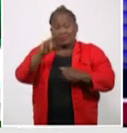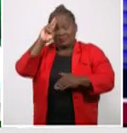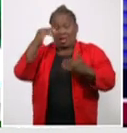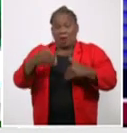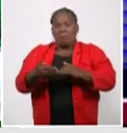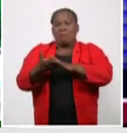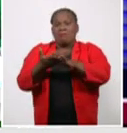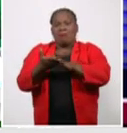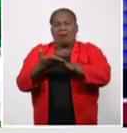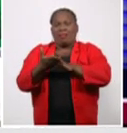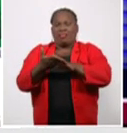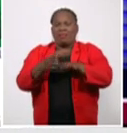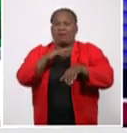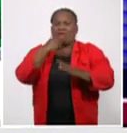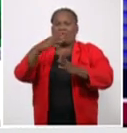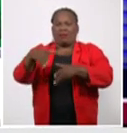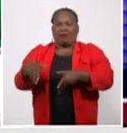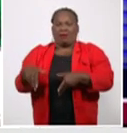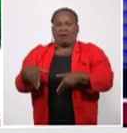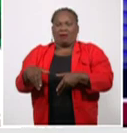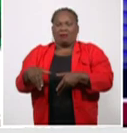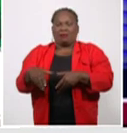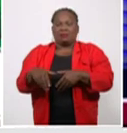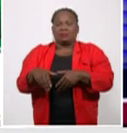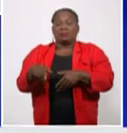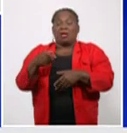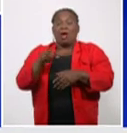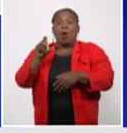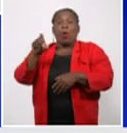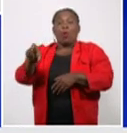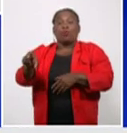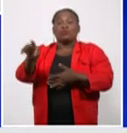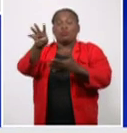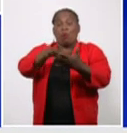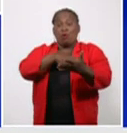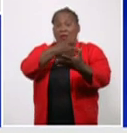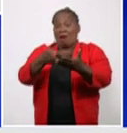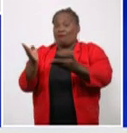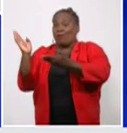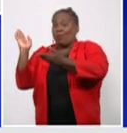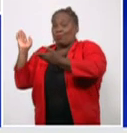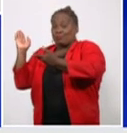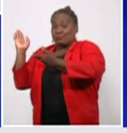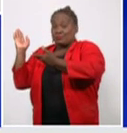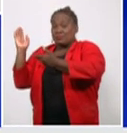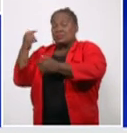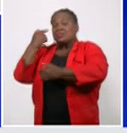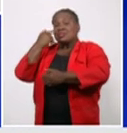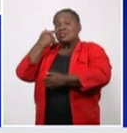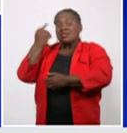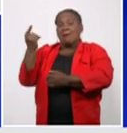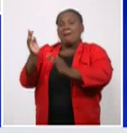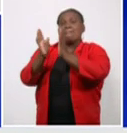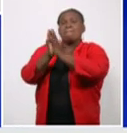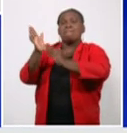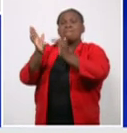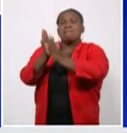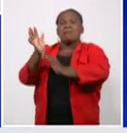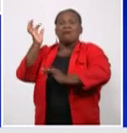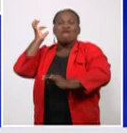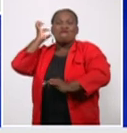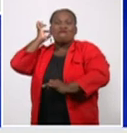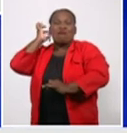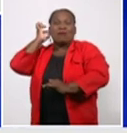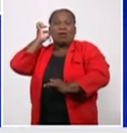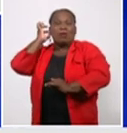fallecer. Ahí en el gráfico final podemos apreciar cómo ya el mes de febrero sobrepasó